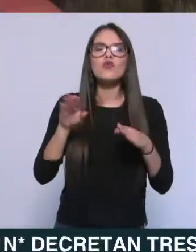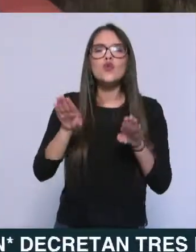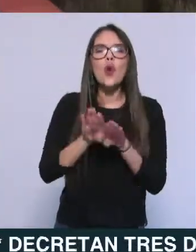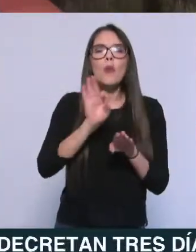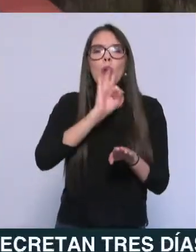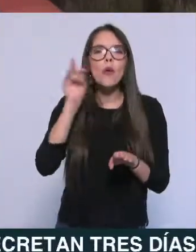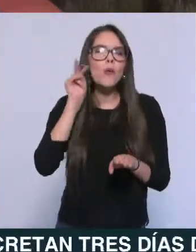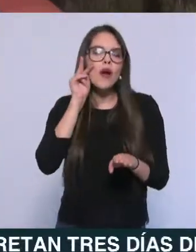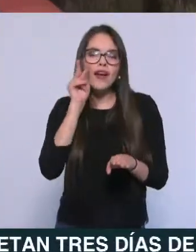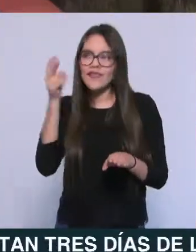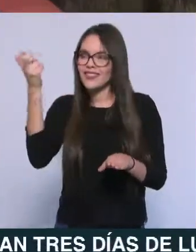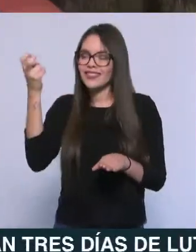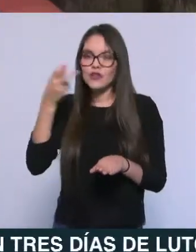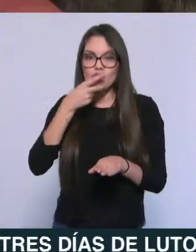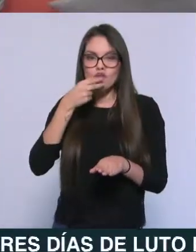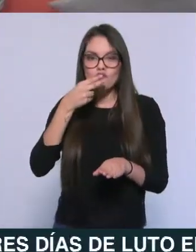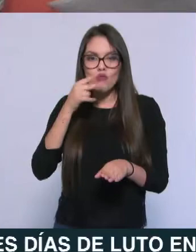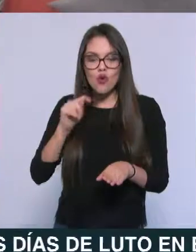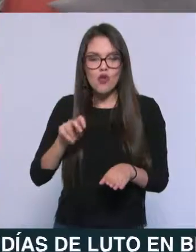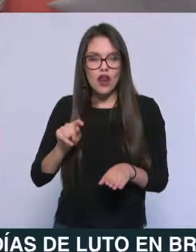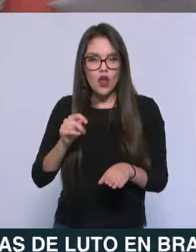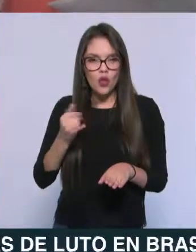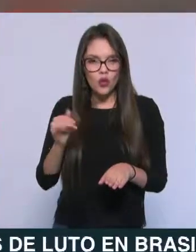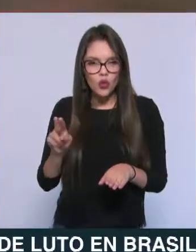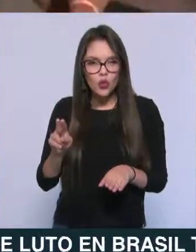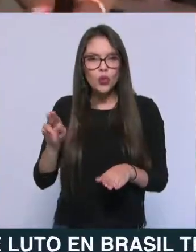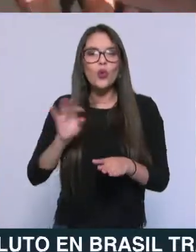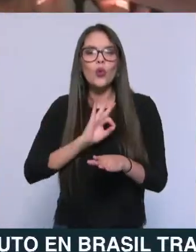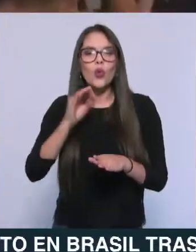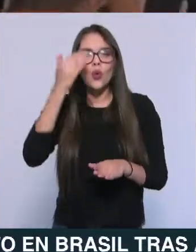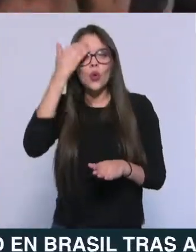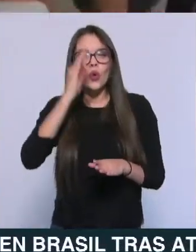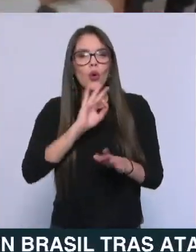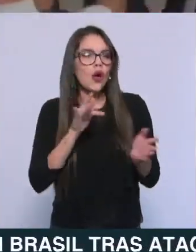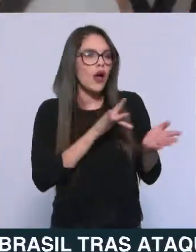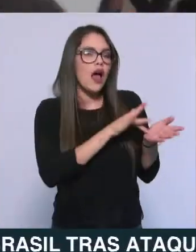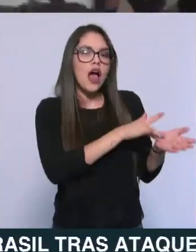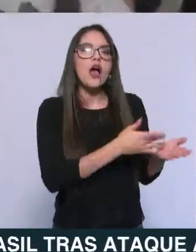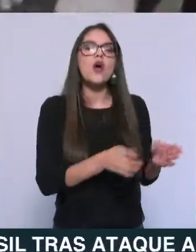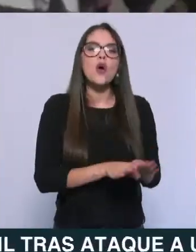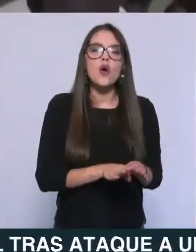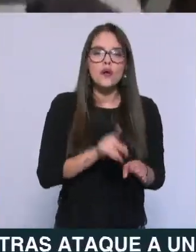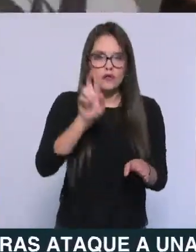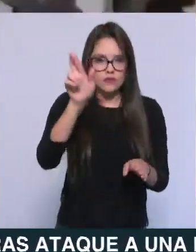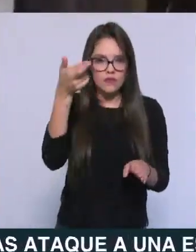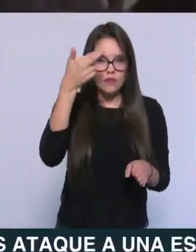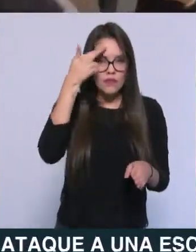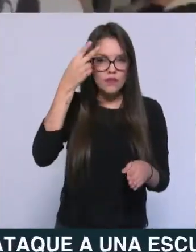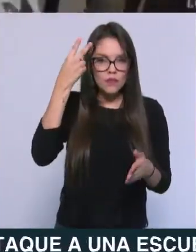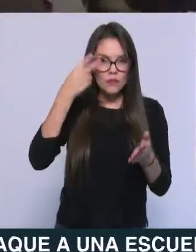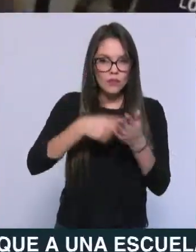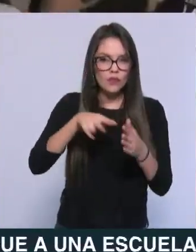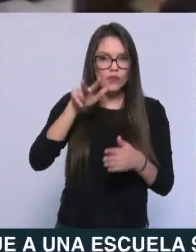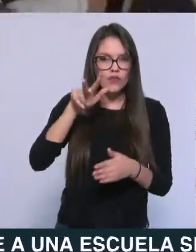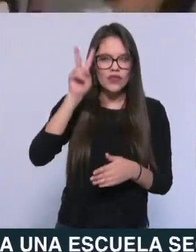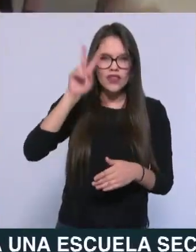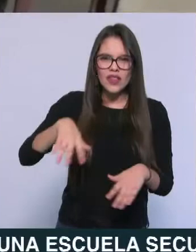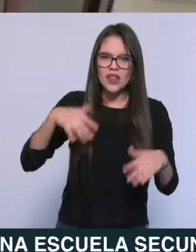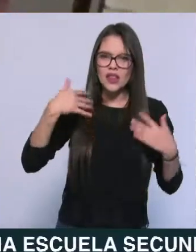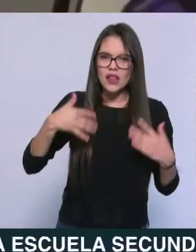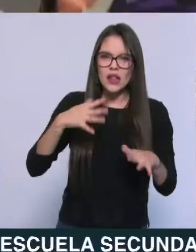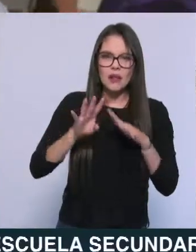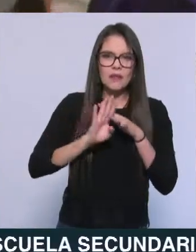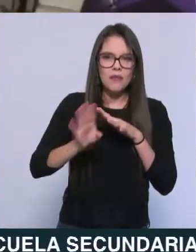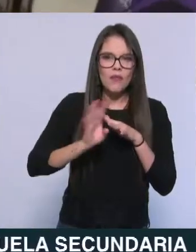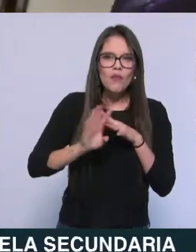en la actualidad? Pues yo no sé si recuerdas, pero 2018 cerramos con unas escenas realmente grotescas de